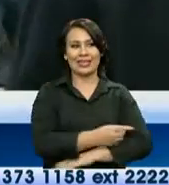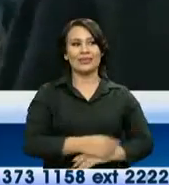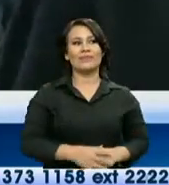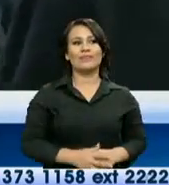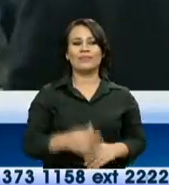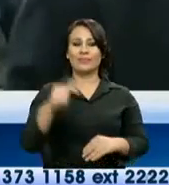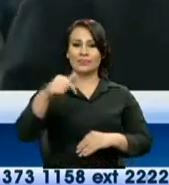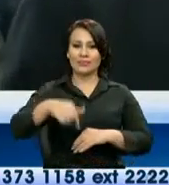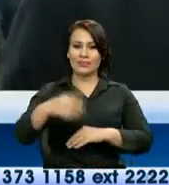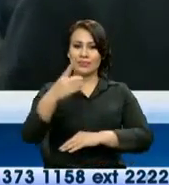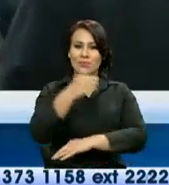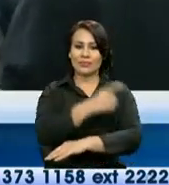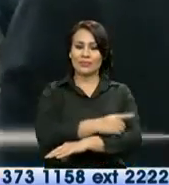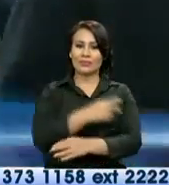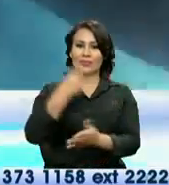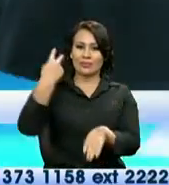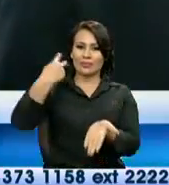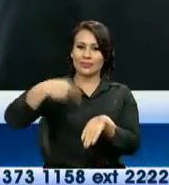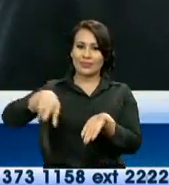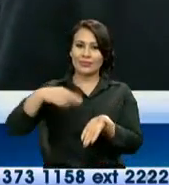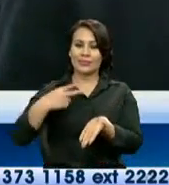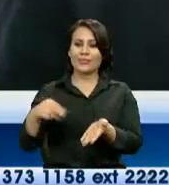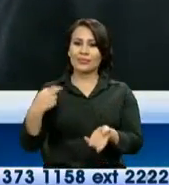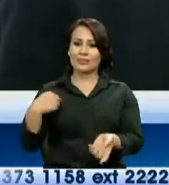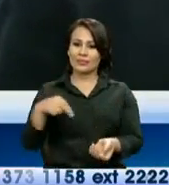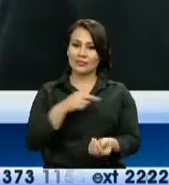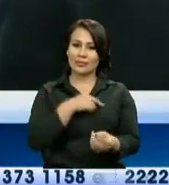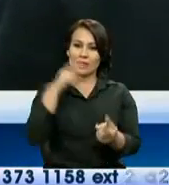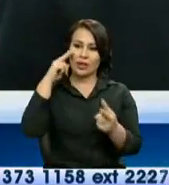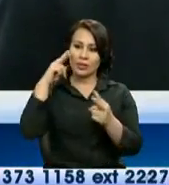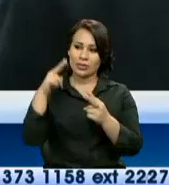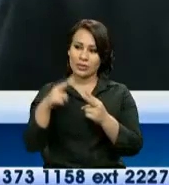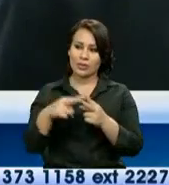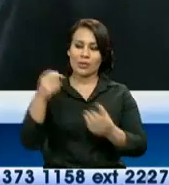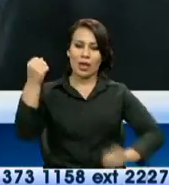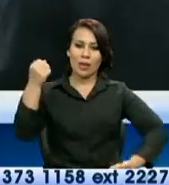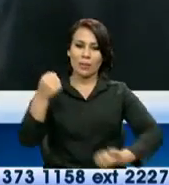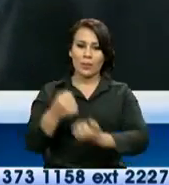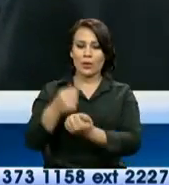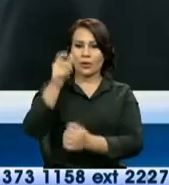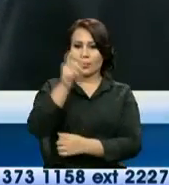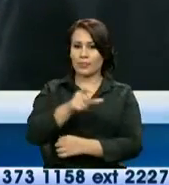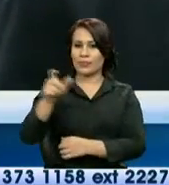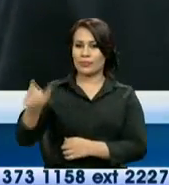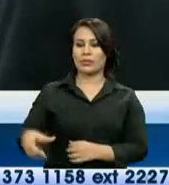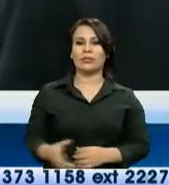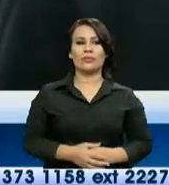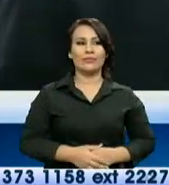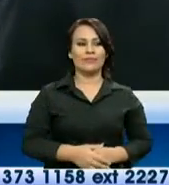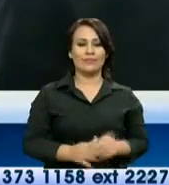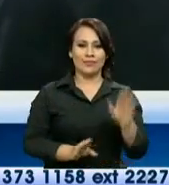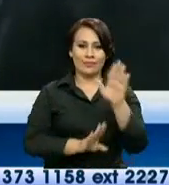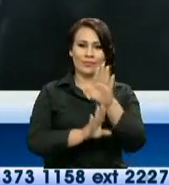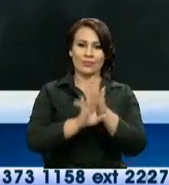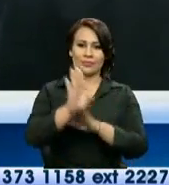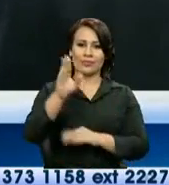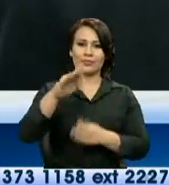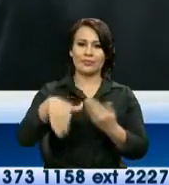de fiesta, reconocemos el aporte que tienen las personas migrantes al desarrollo y al crecimiento de las